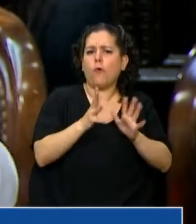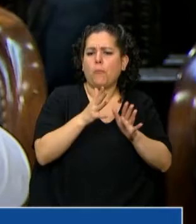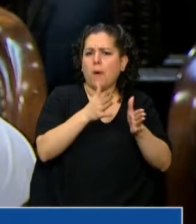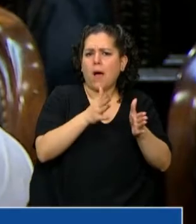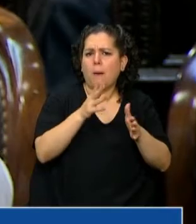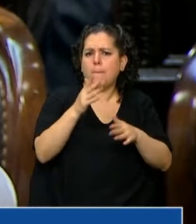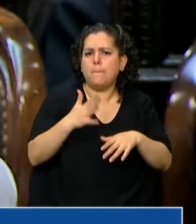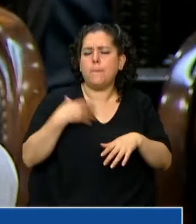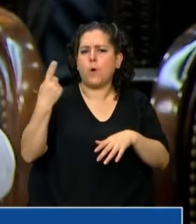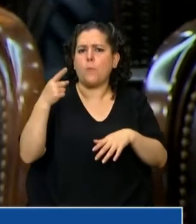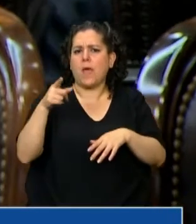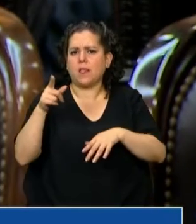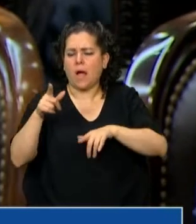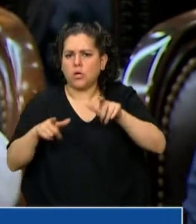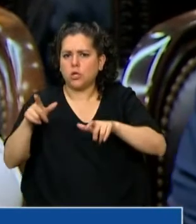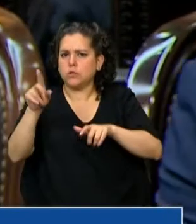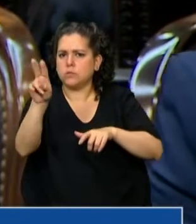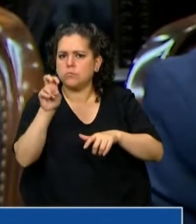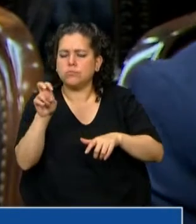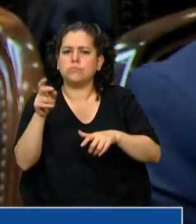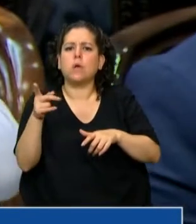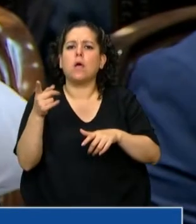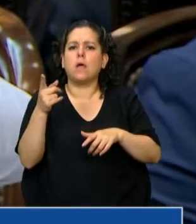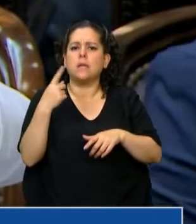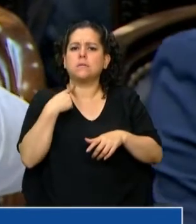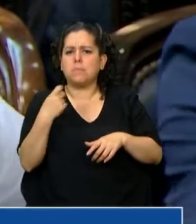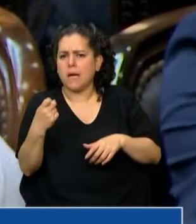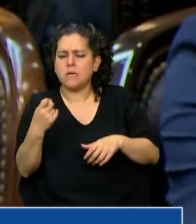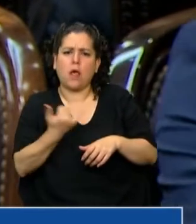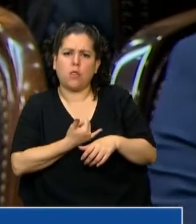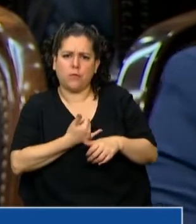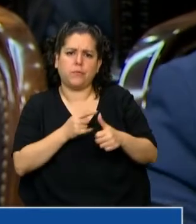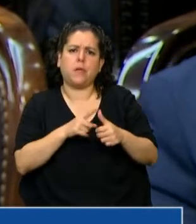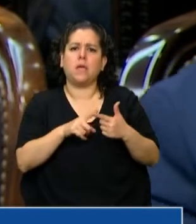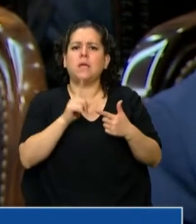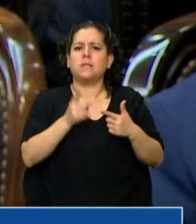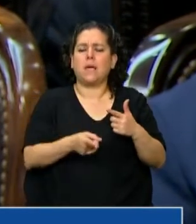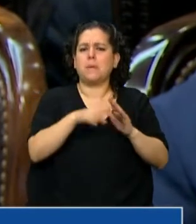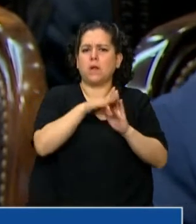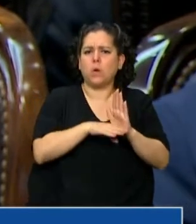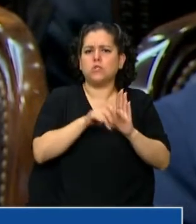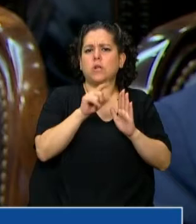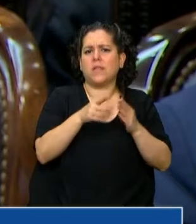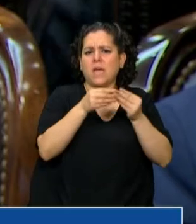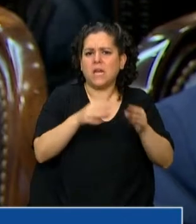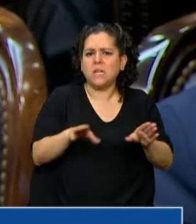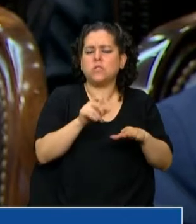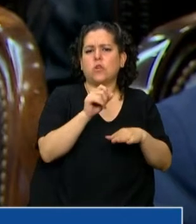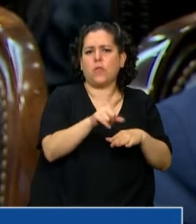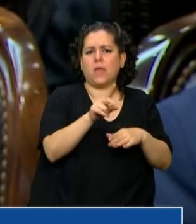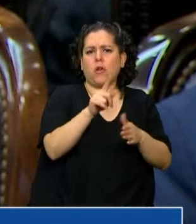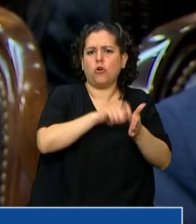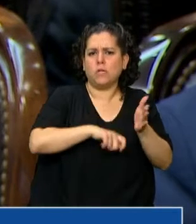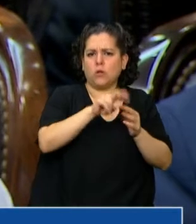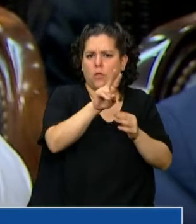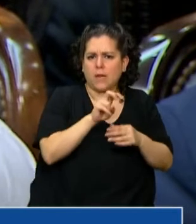grandes propietarios o propietarios concentrados? En España. ¿En qué países existen regulaciones sobre el precio de inicio de los contratos de